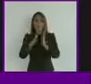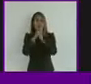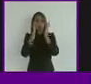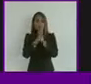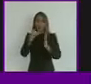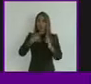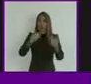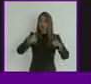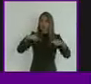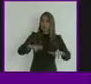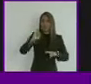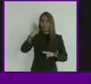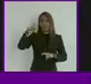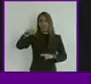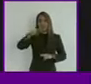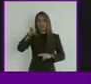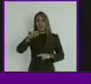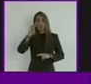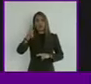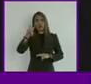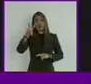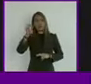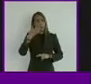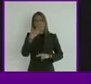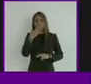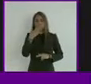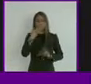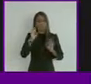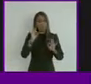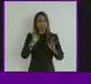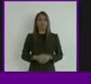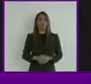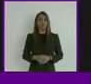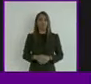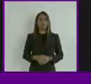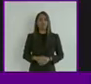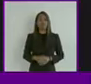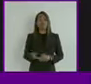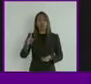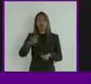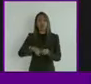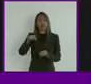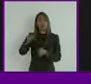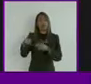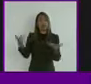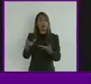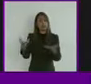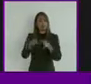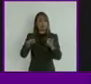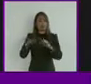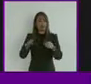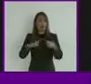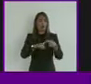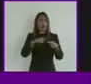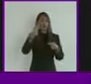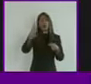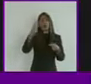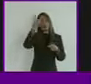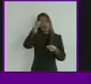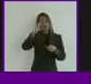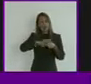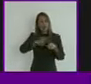IJUVE de manera muy digna porque lo has hecho así, ¿no? Qué padre que hagas alusión a Betty, porque el trabajo que hace Betty, igual que el de Mari, ¿no? Que tuvimos ahorita